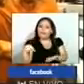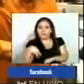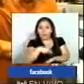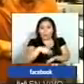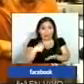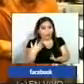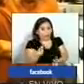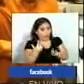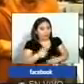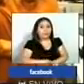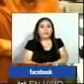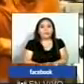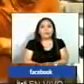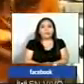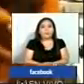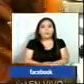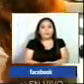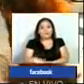estaremos esperando